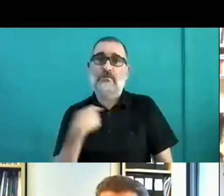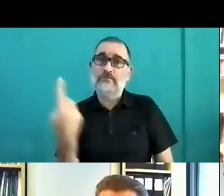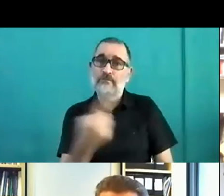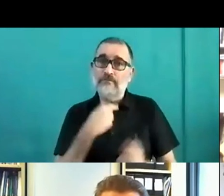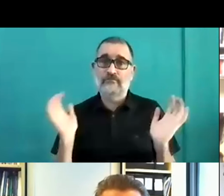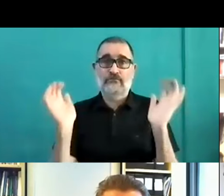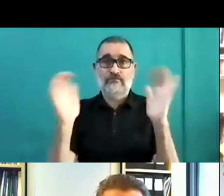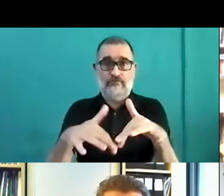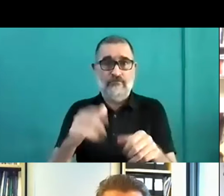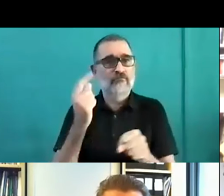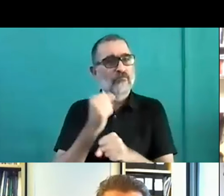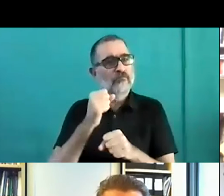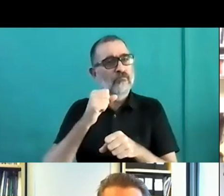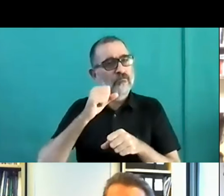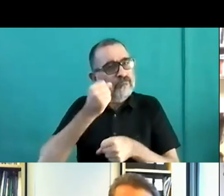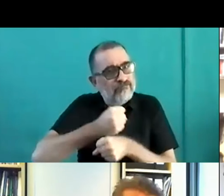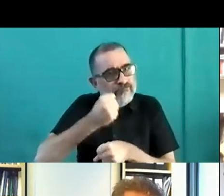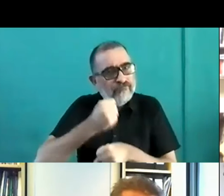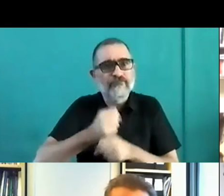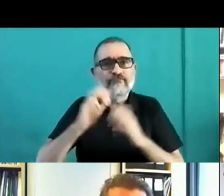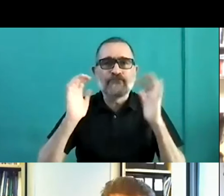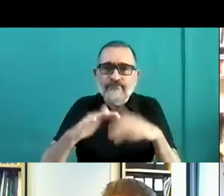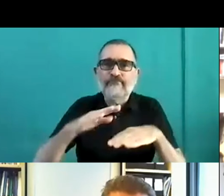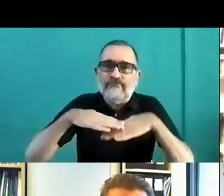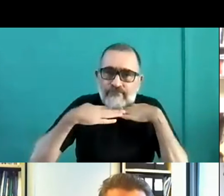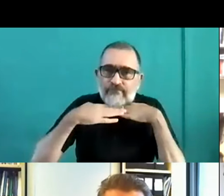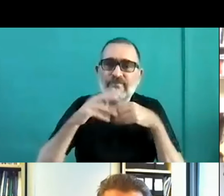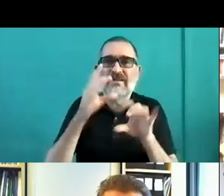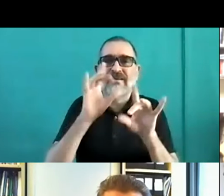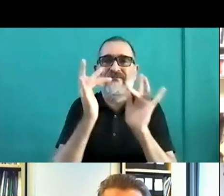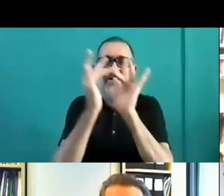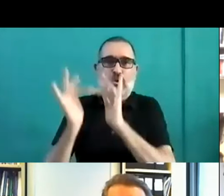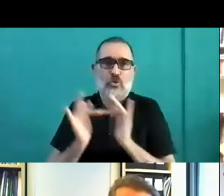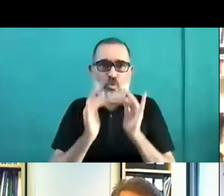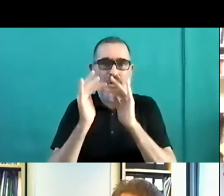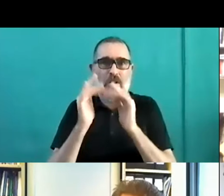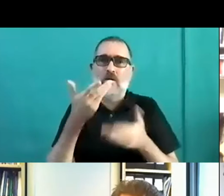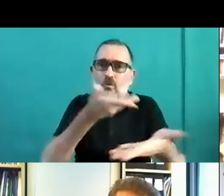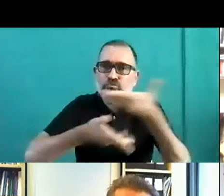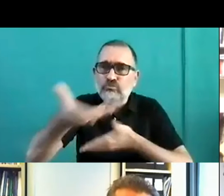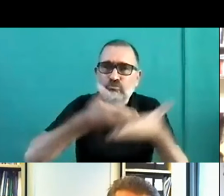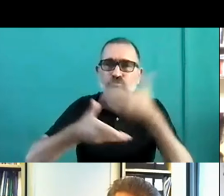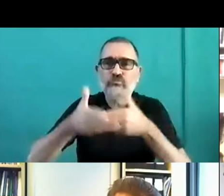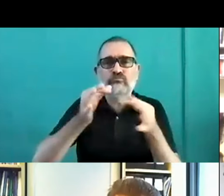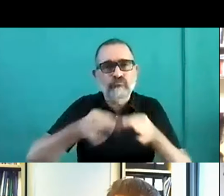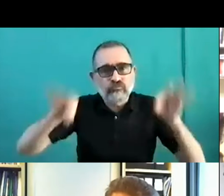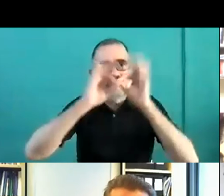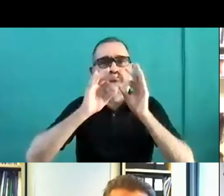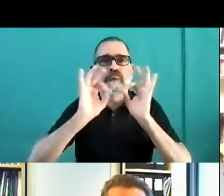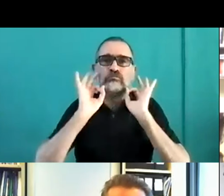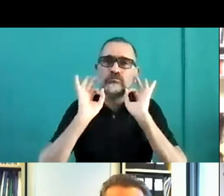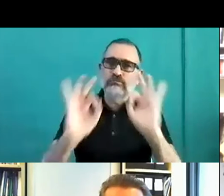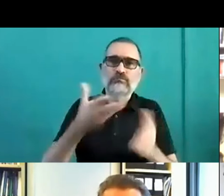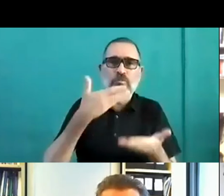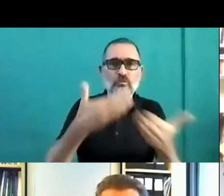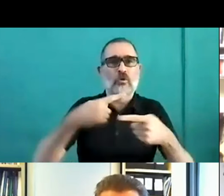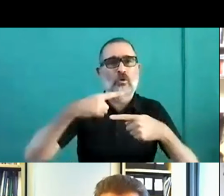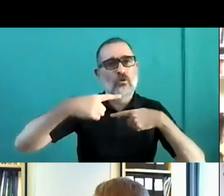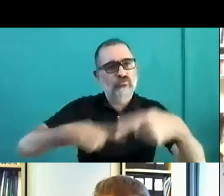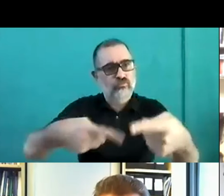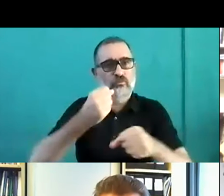los países del continente americano, gobierno y otros aliados para afrontar los enormes desafíos